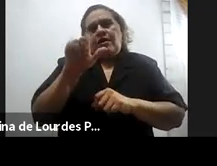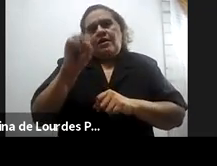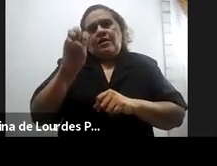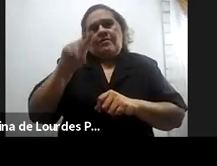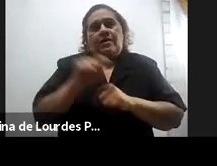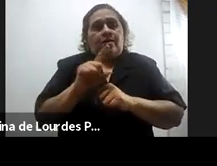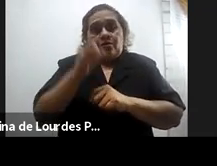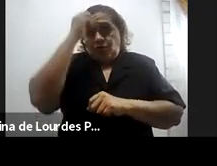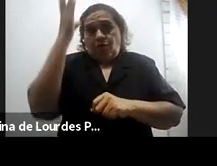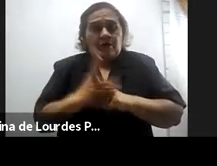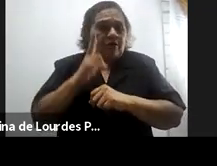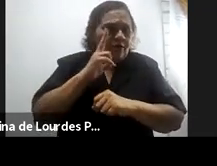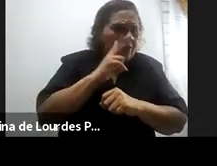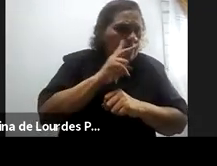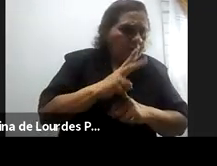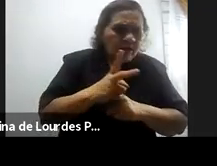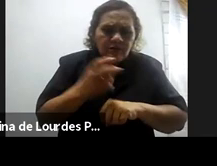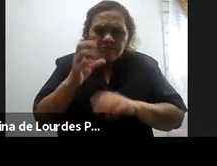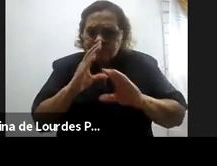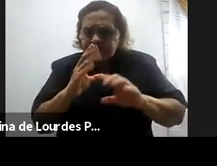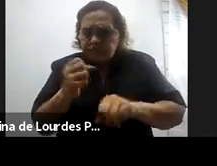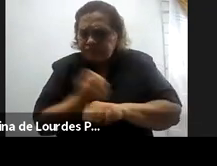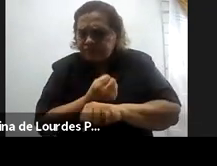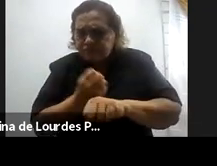No olvides revisar y sacudir tus zapatos antes de usarlos.